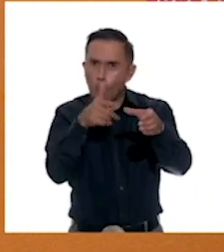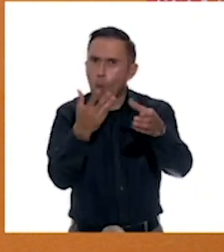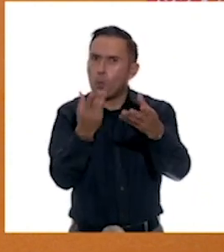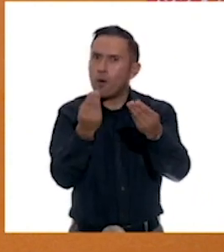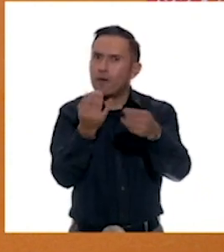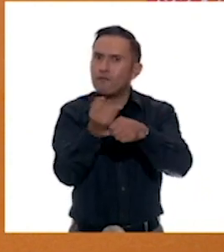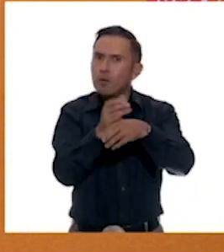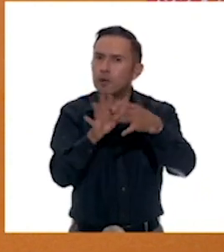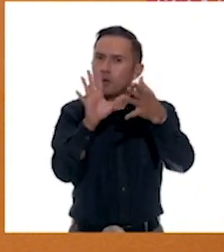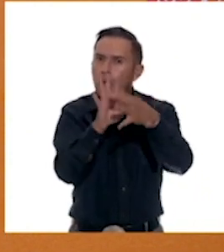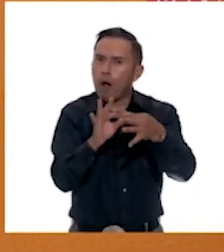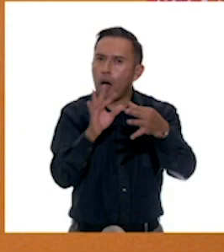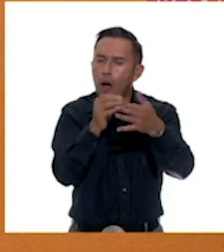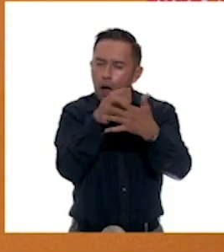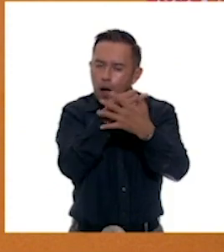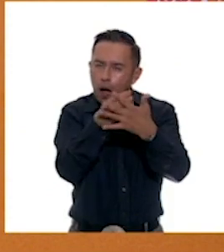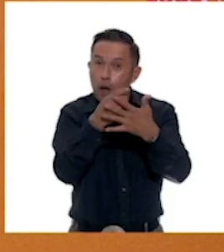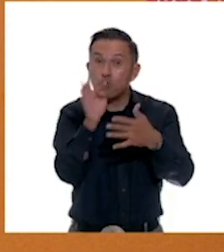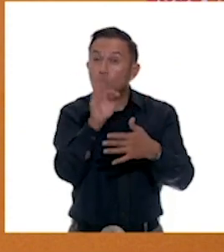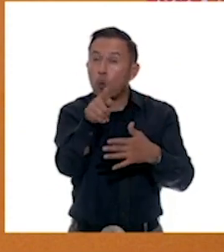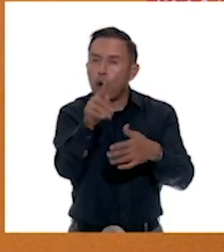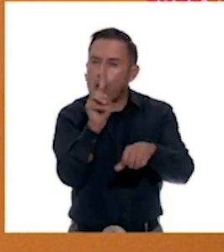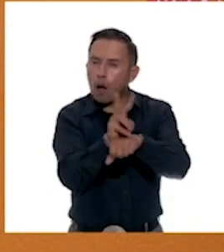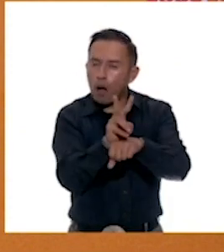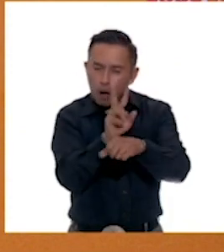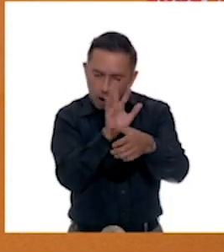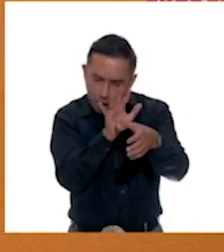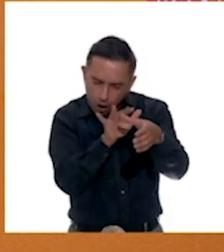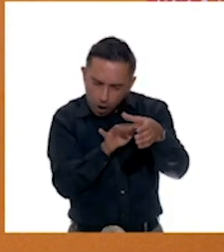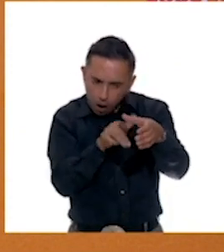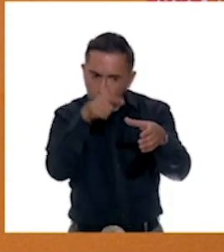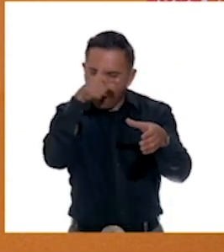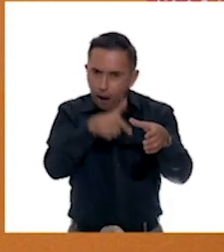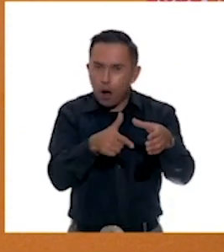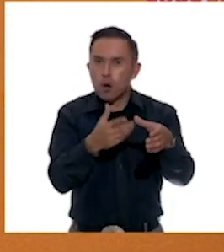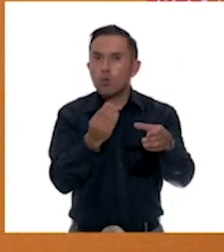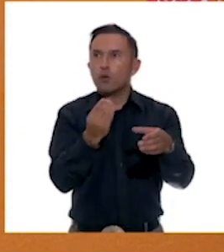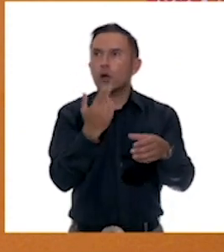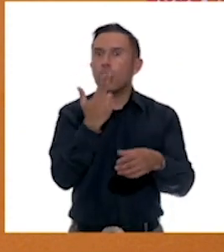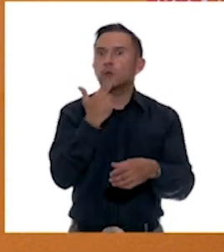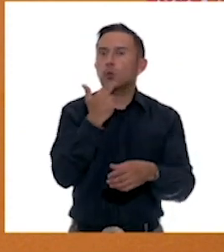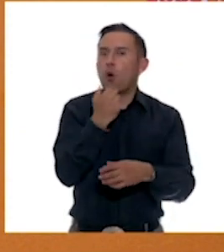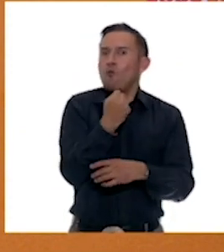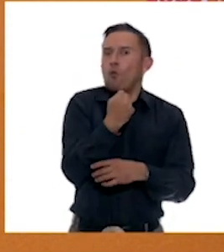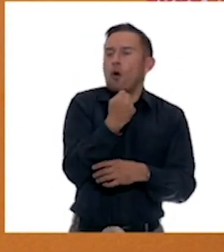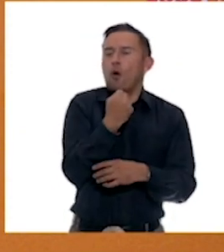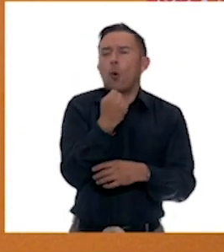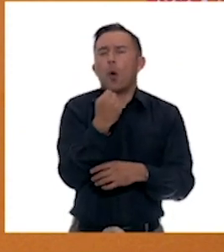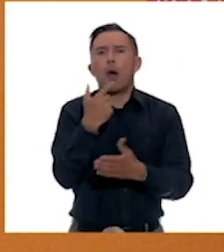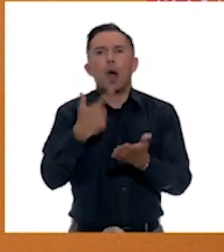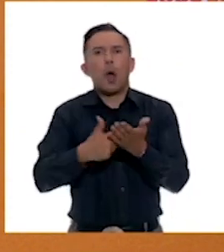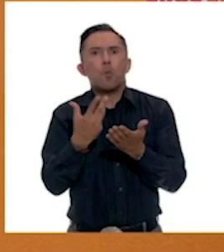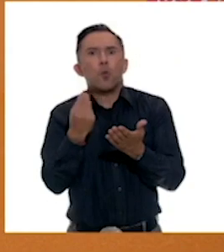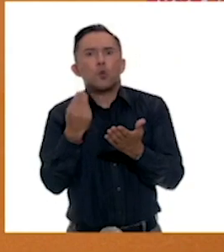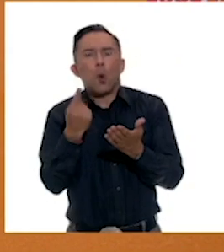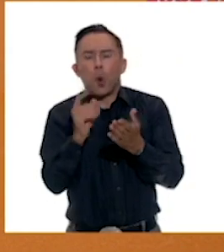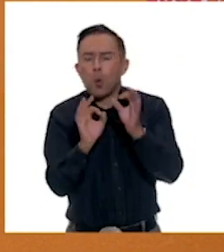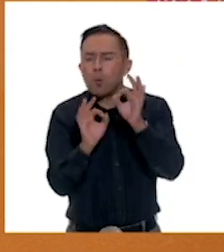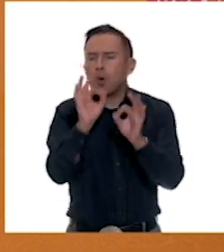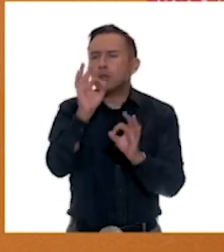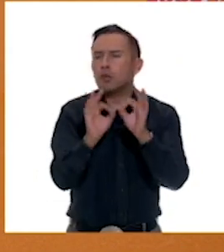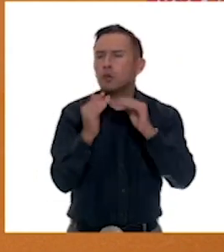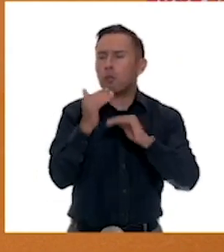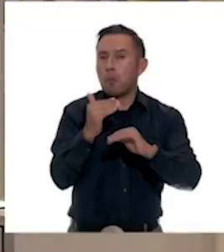podremos saber si lo que comemos tiene mucho azúcar o demasiada grasa, o si en verdad nos aporta los nutrientes necesarios para